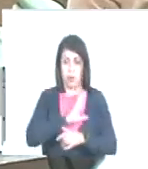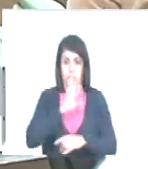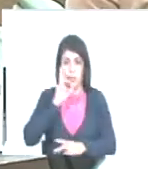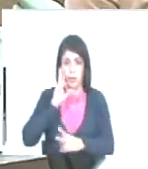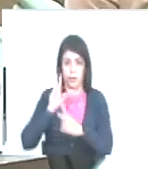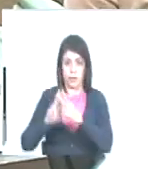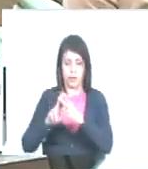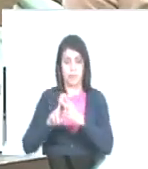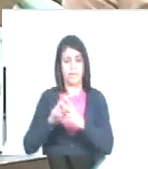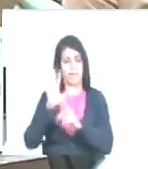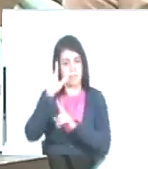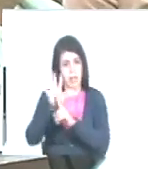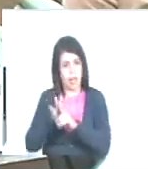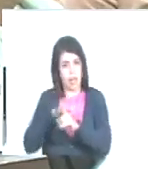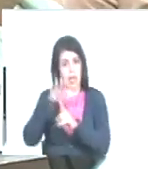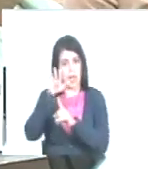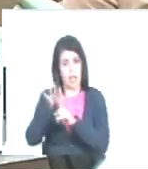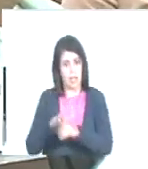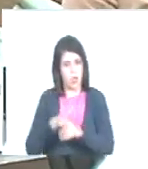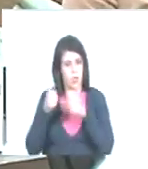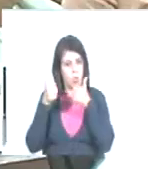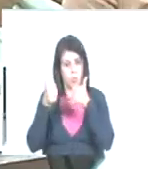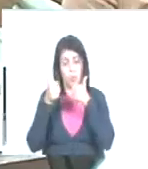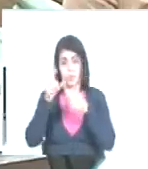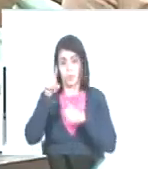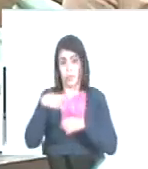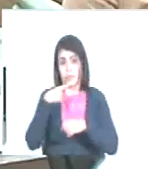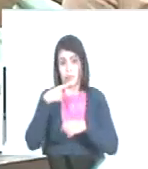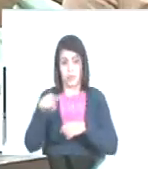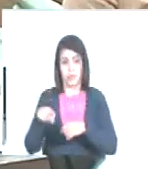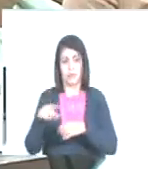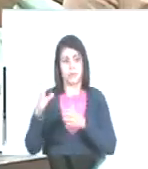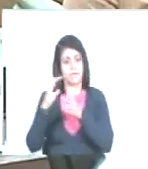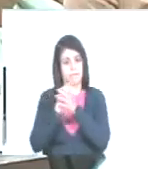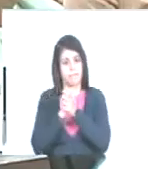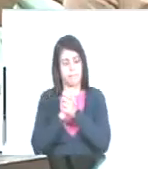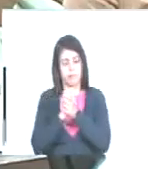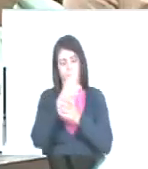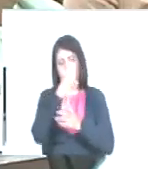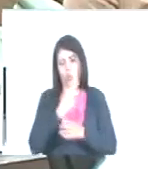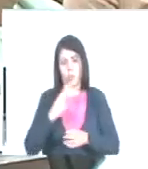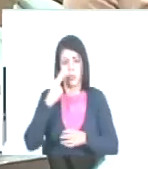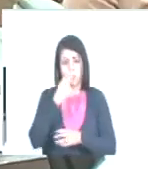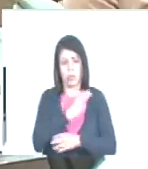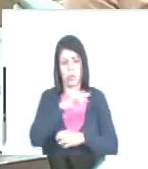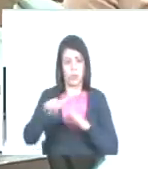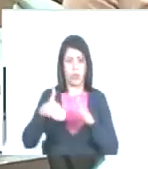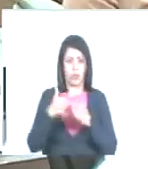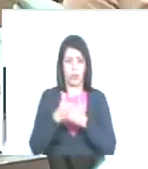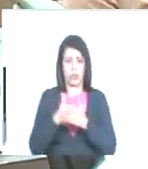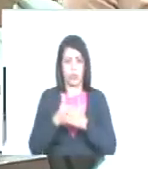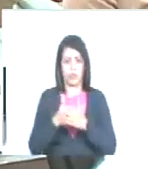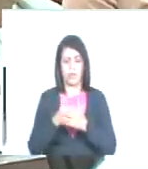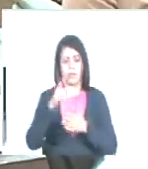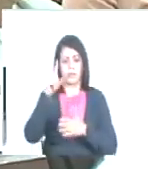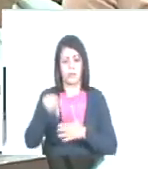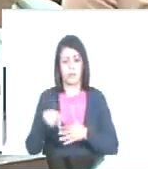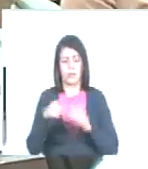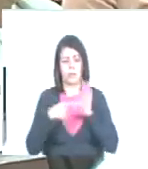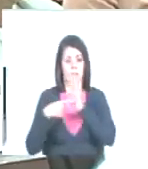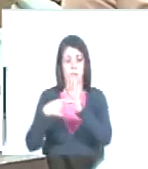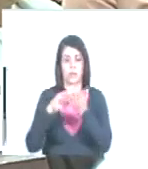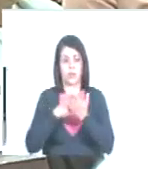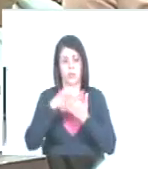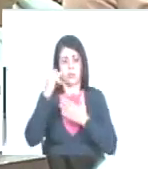le tengo un gran afecto, le tengo un gran cariño y además que es compatriota comprometido de todo punto de vista. También presentó un